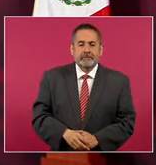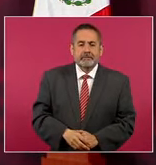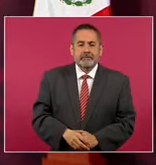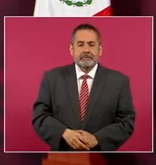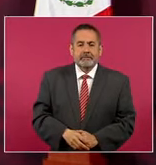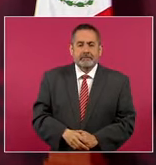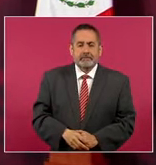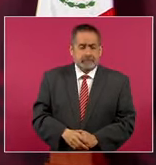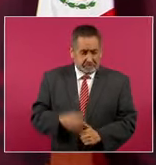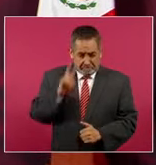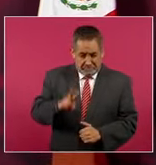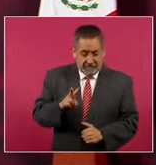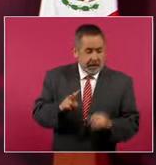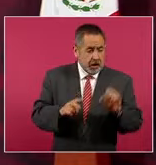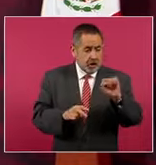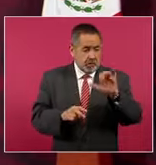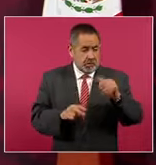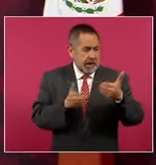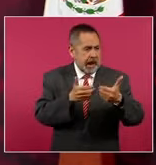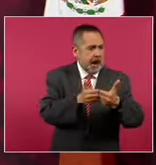eran independientes,